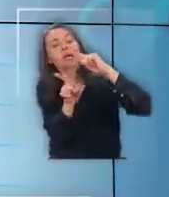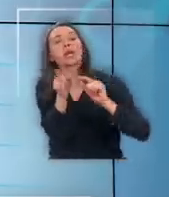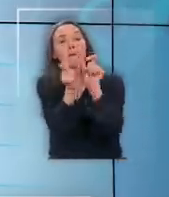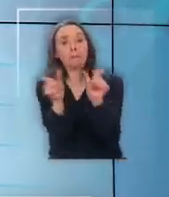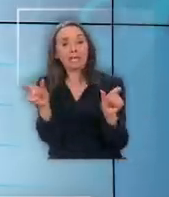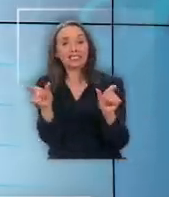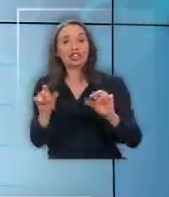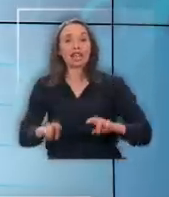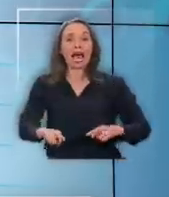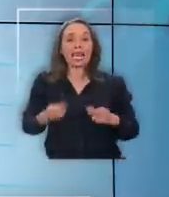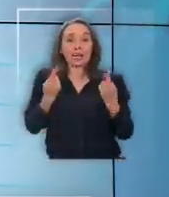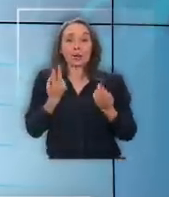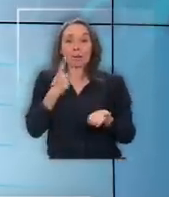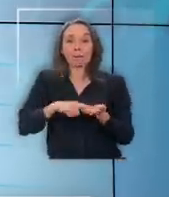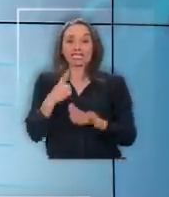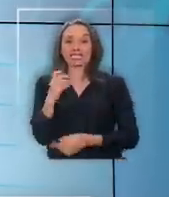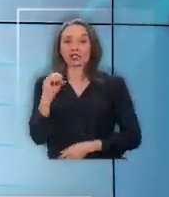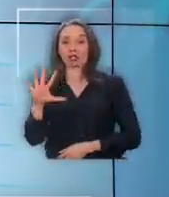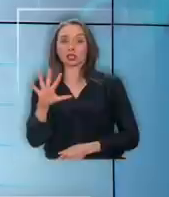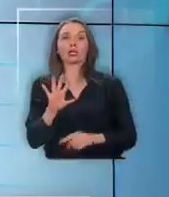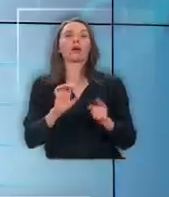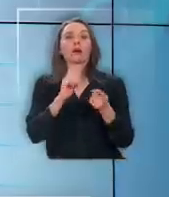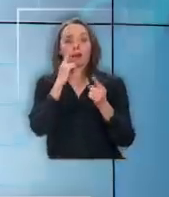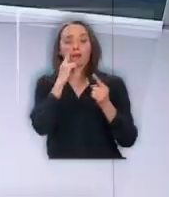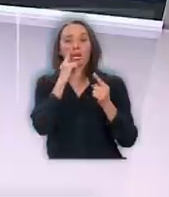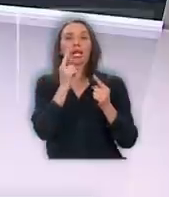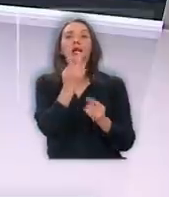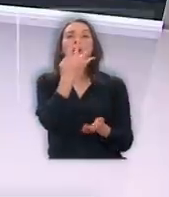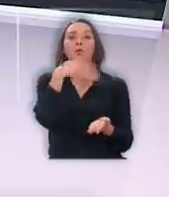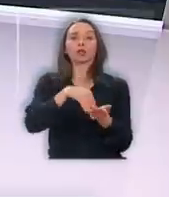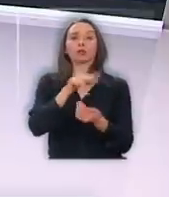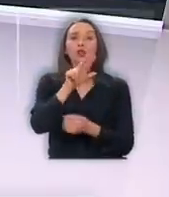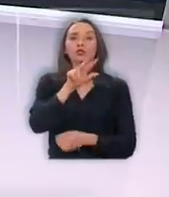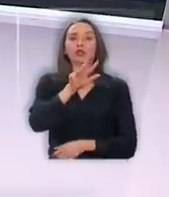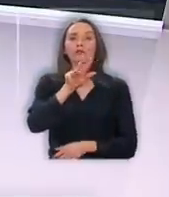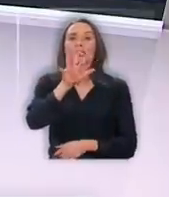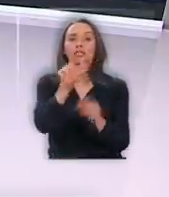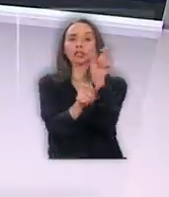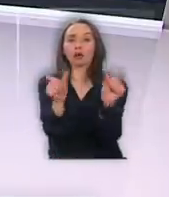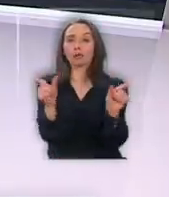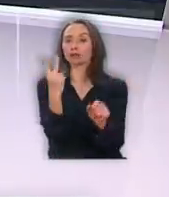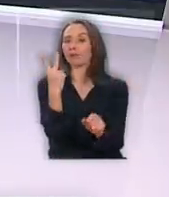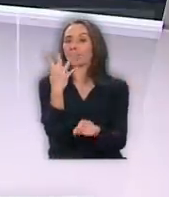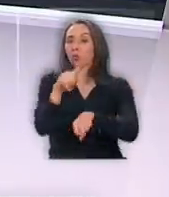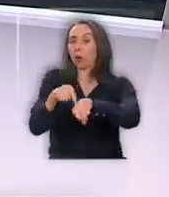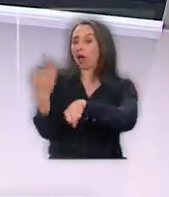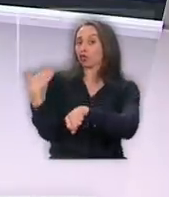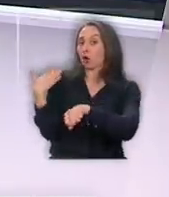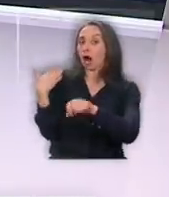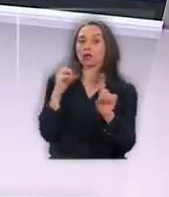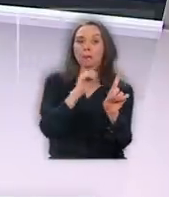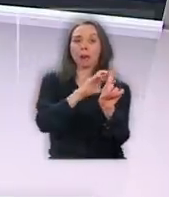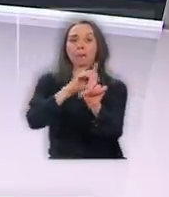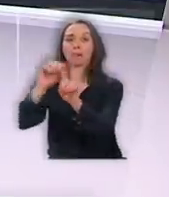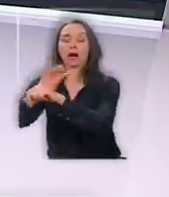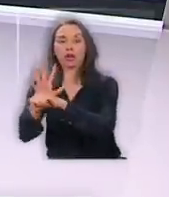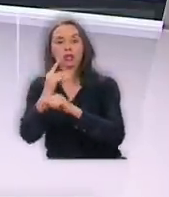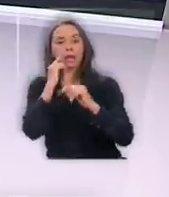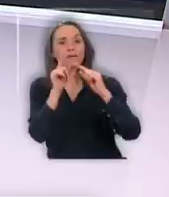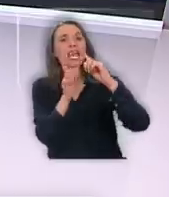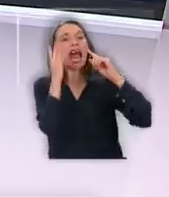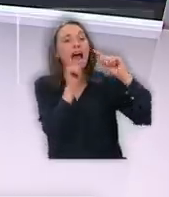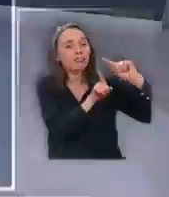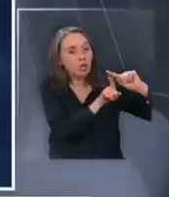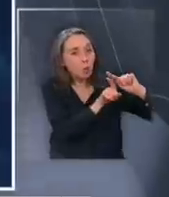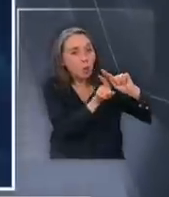recuperados, 1.105 versus los 4.895 contagiados en las últimas 24 horas. La distancia de estas dos